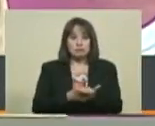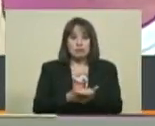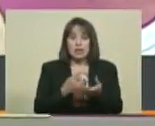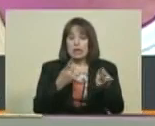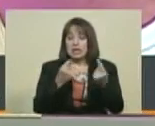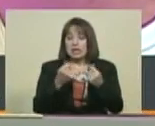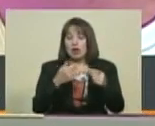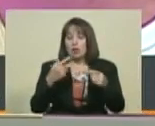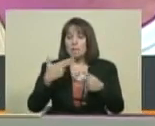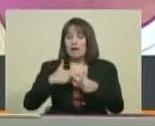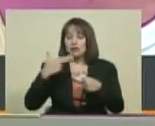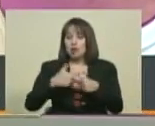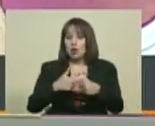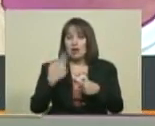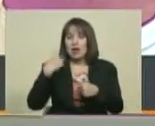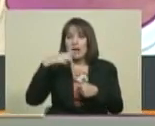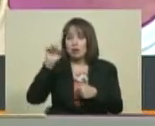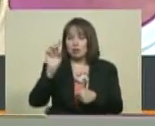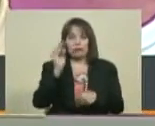Castro Ruz, el único